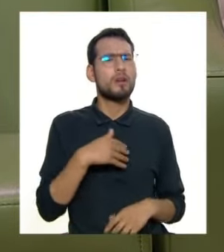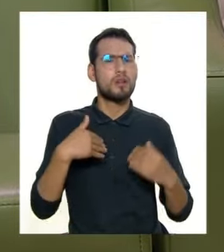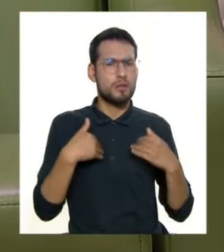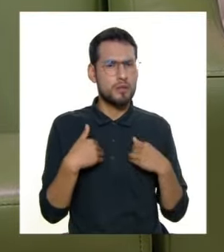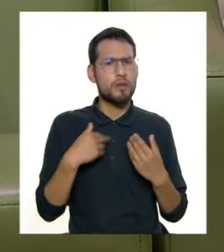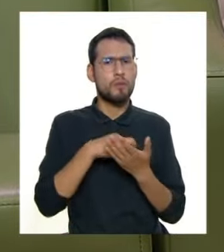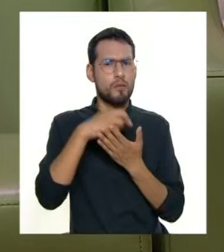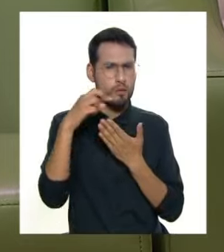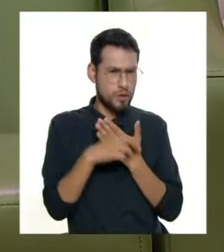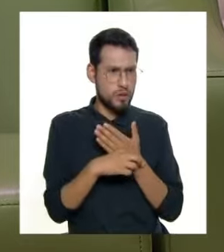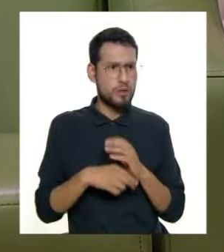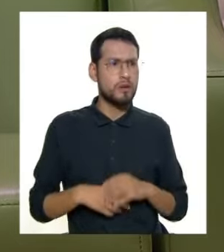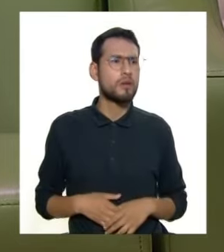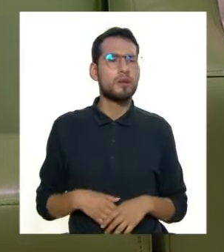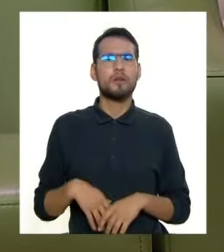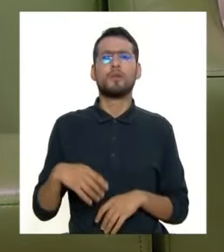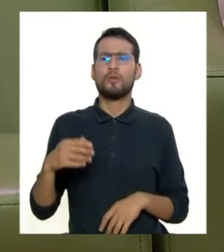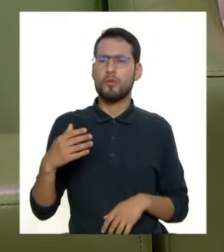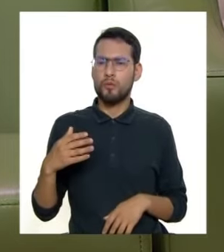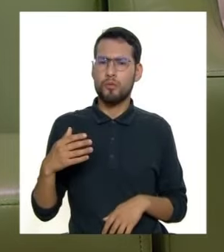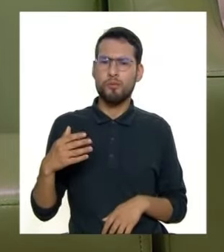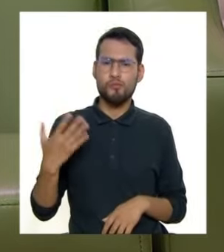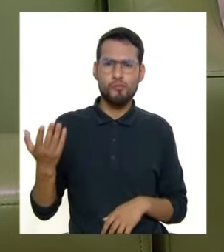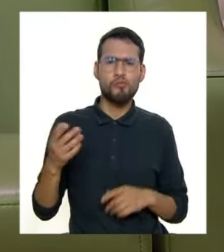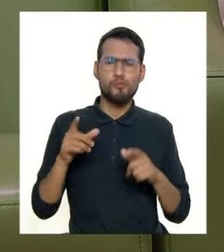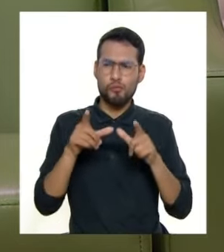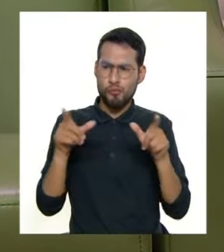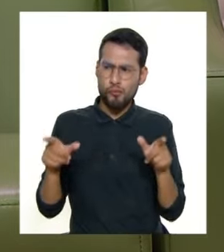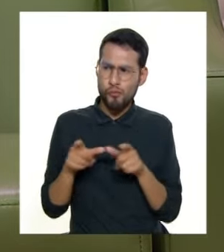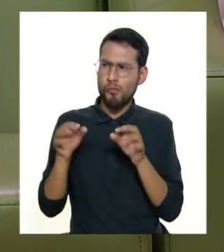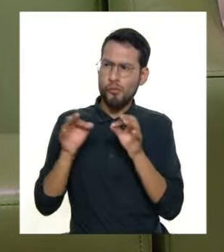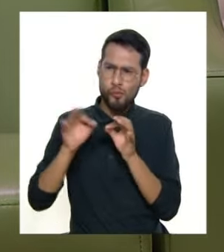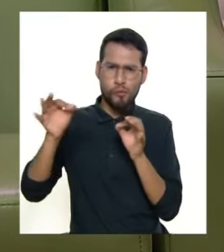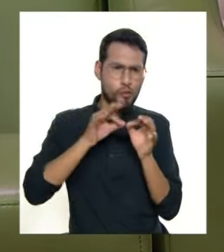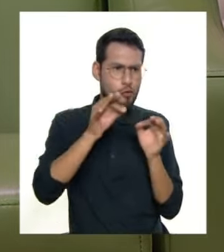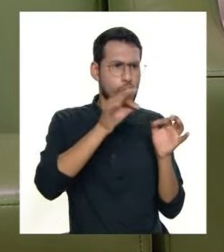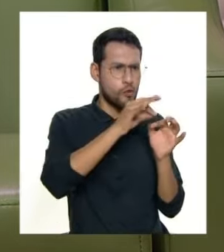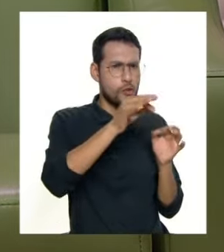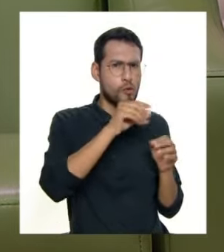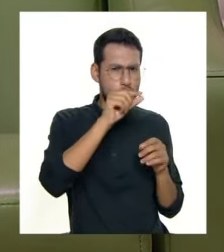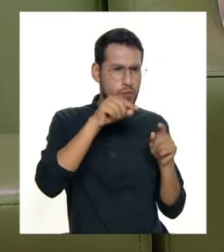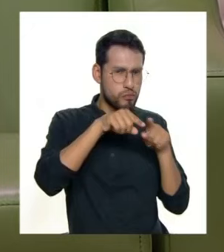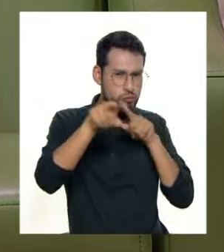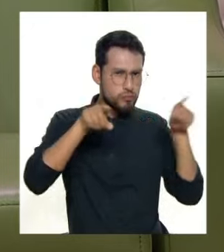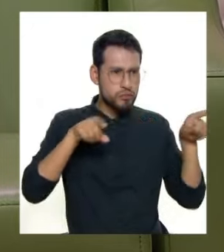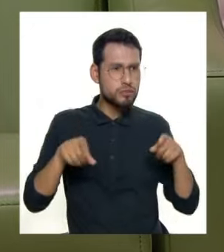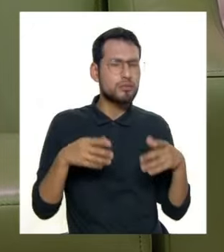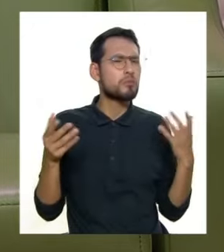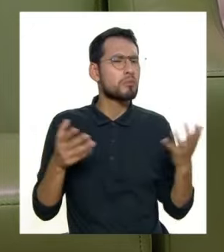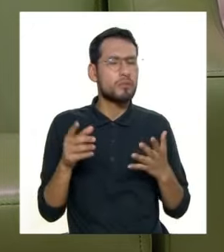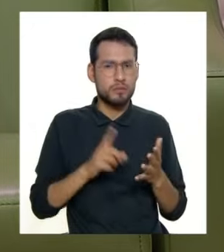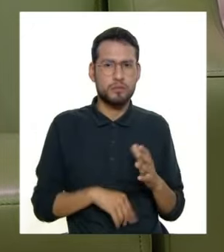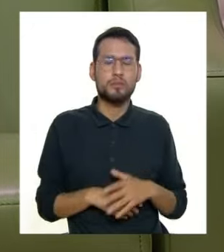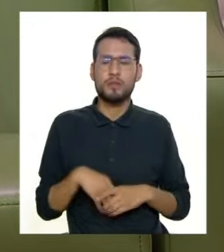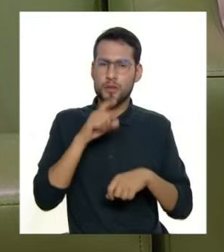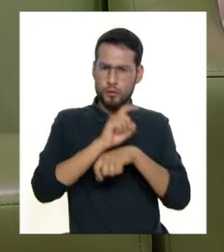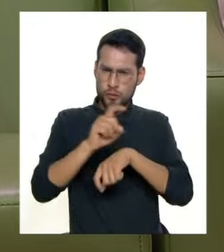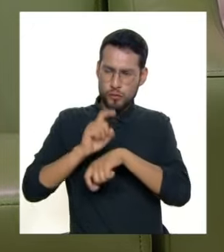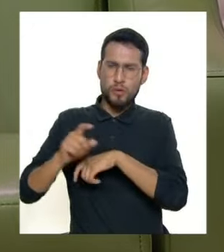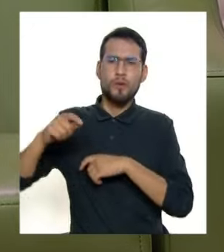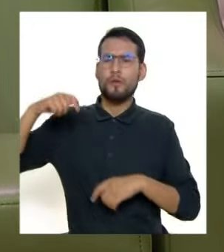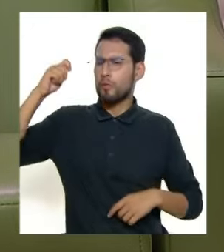campañas yendo a poblaciones alejadas, ¿no? Provincias y un poquito más adentro, con la finalidad de enseñar las técnicas